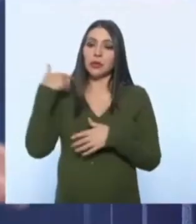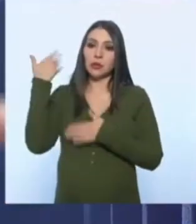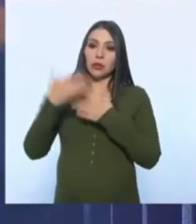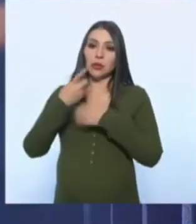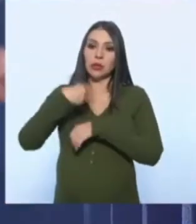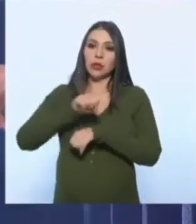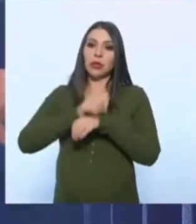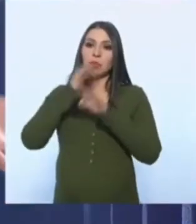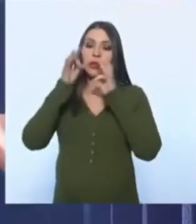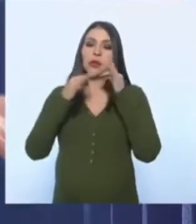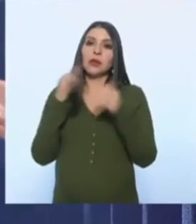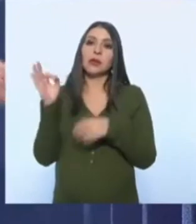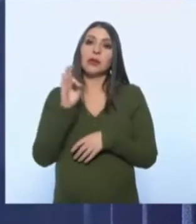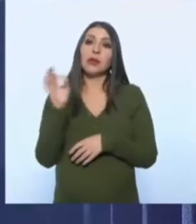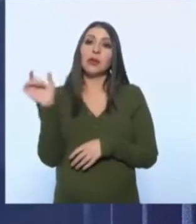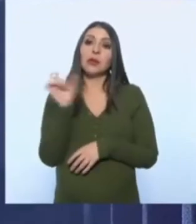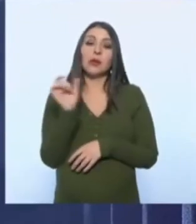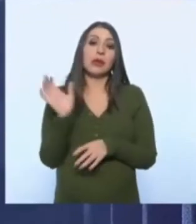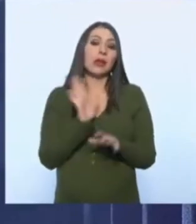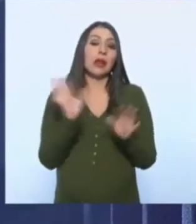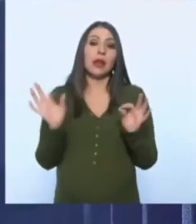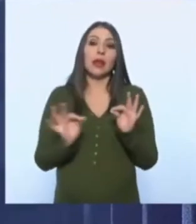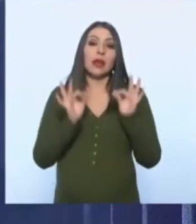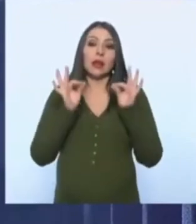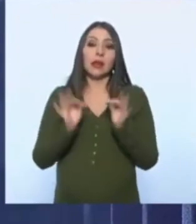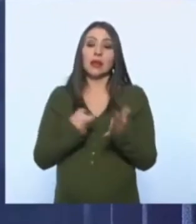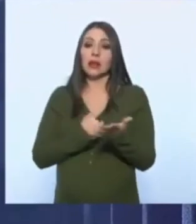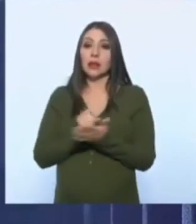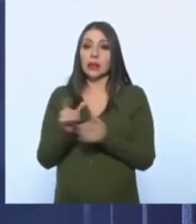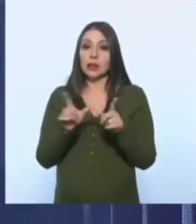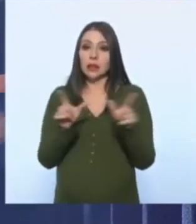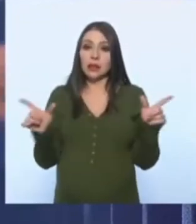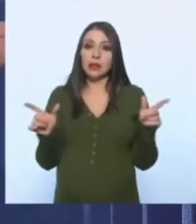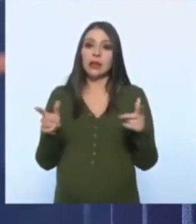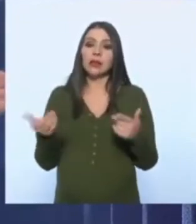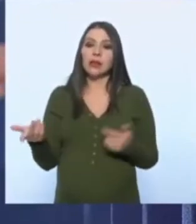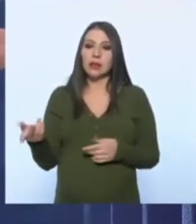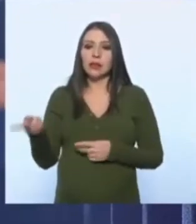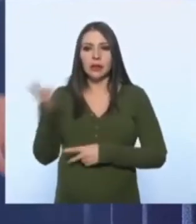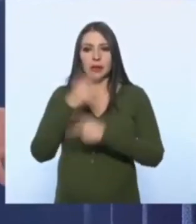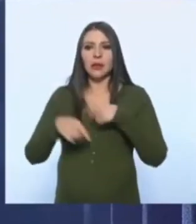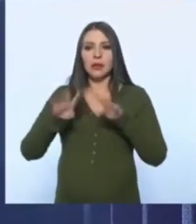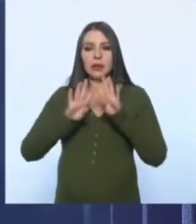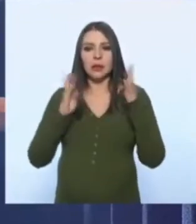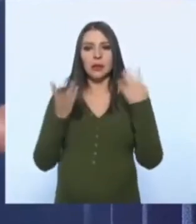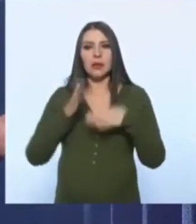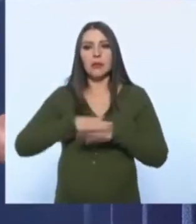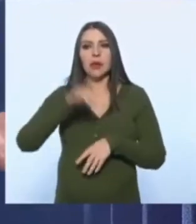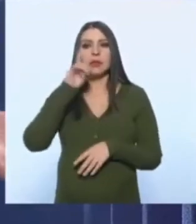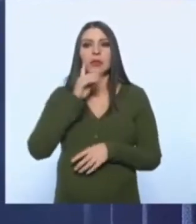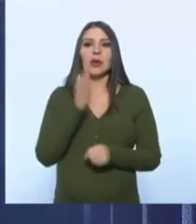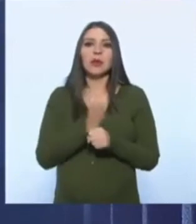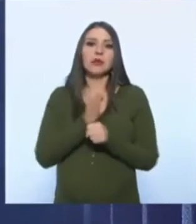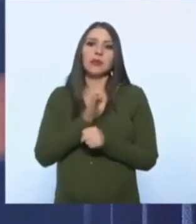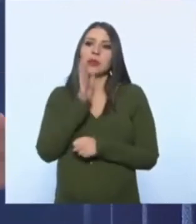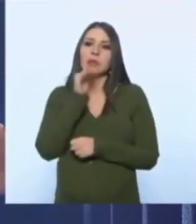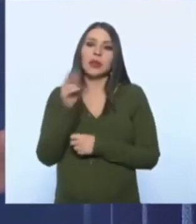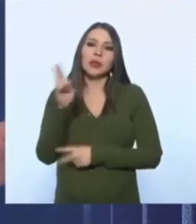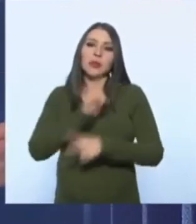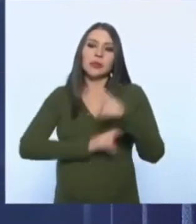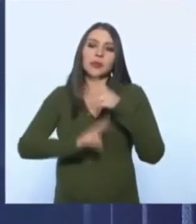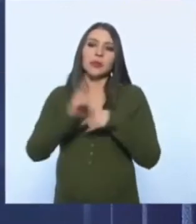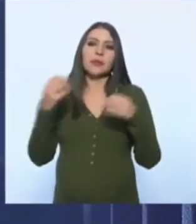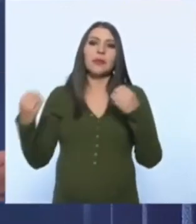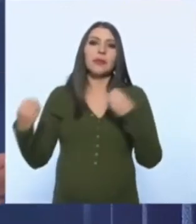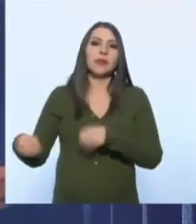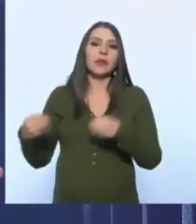noticias. ¿Qué te parece si una vez que ya se tenga todo eso, abordamos con más mujeres? Hoy no pudieron venir, me